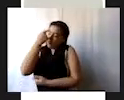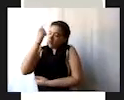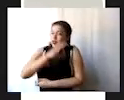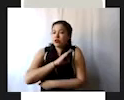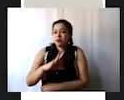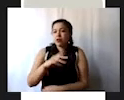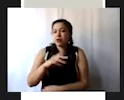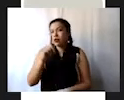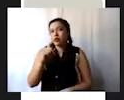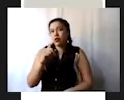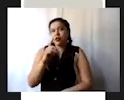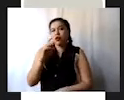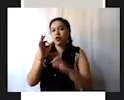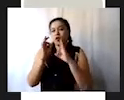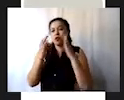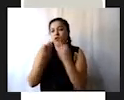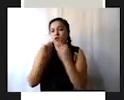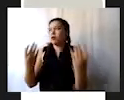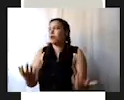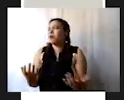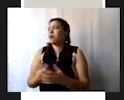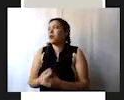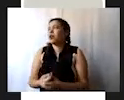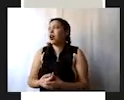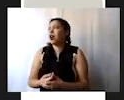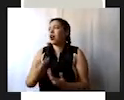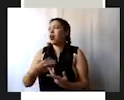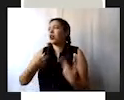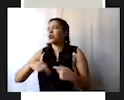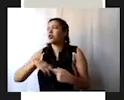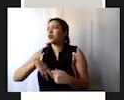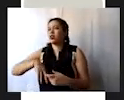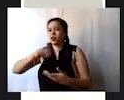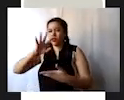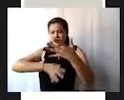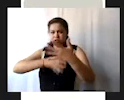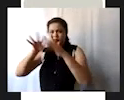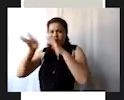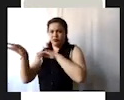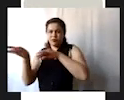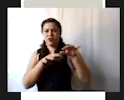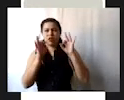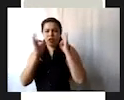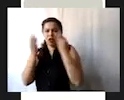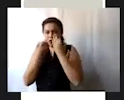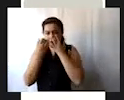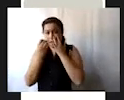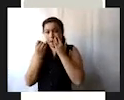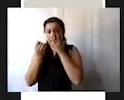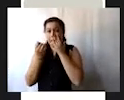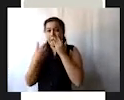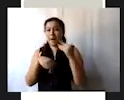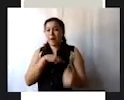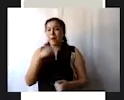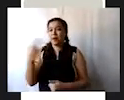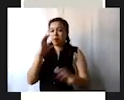forma lo que ha llamado tanto la atención de estos cuadritos, ¿no? Es las formas en las que comunicamos esas necesidades.